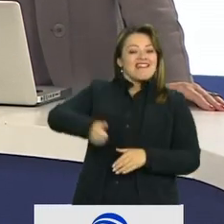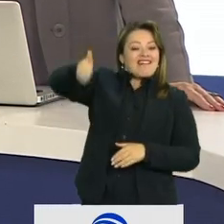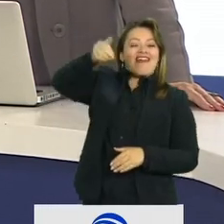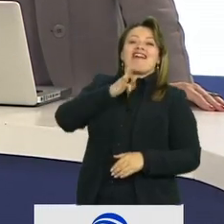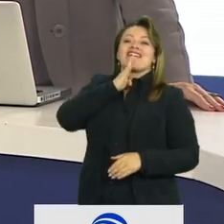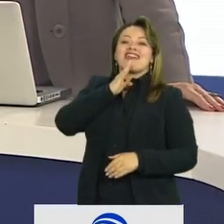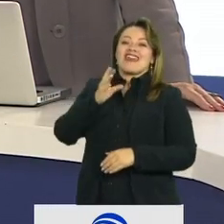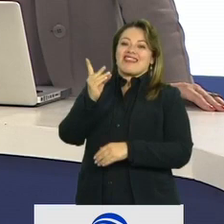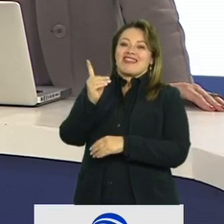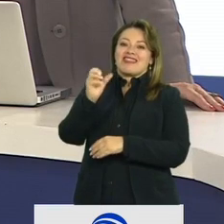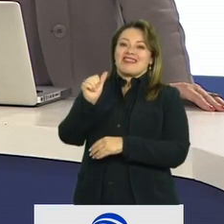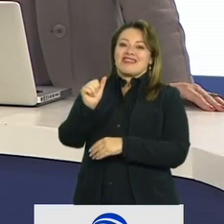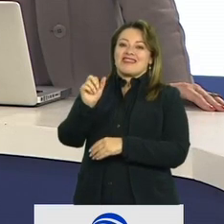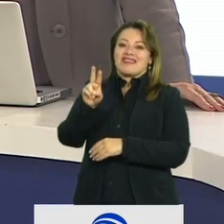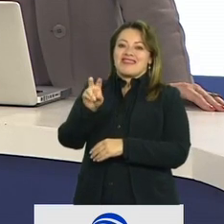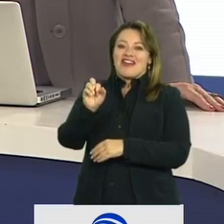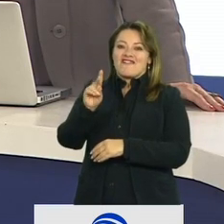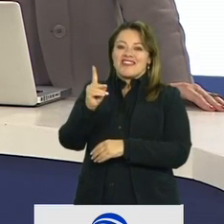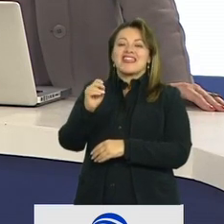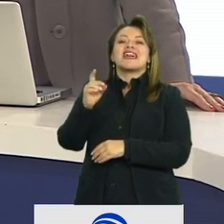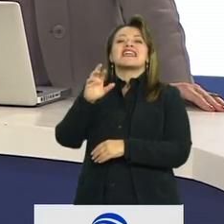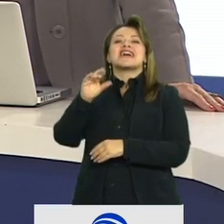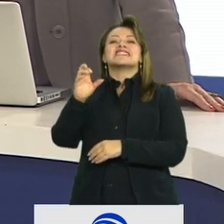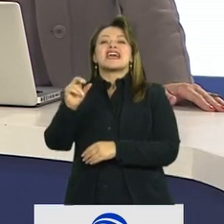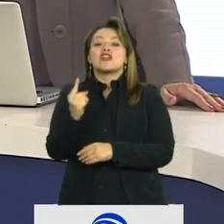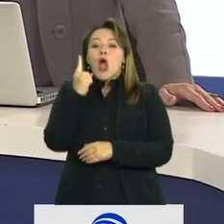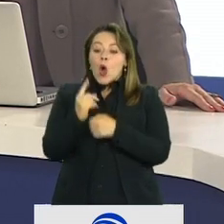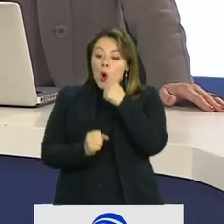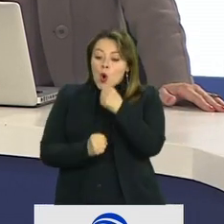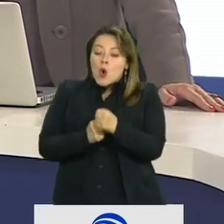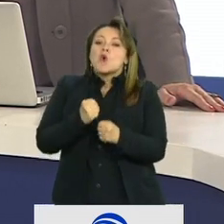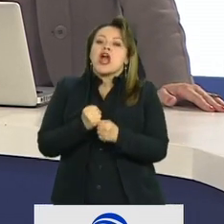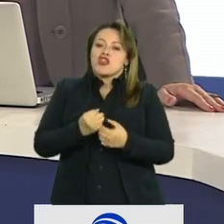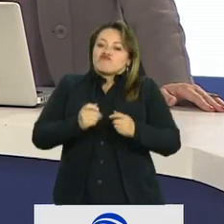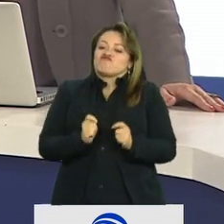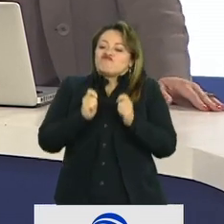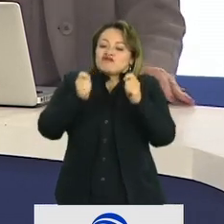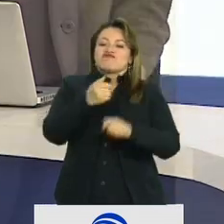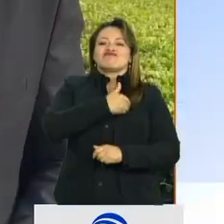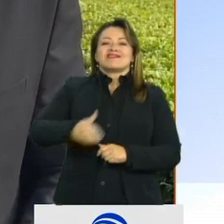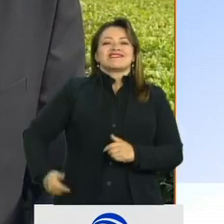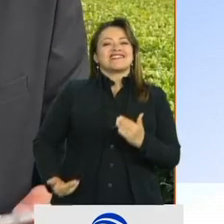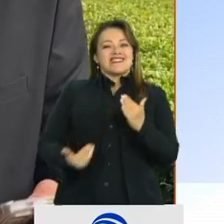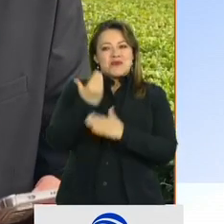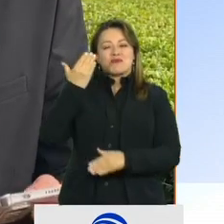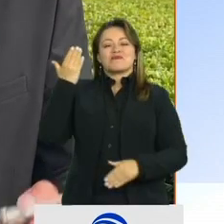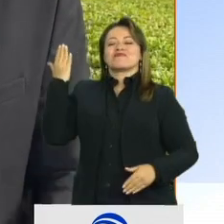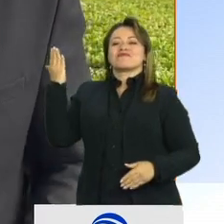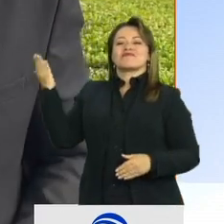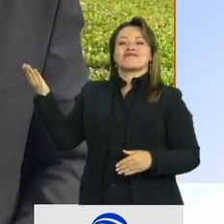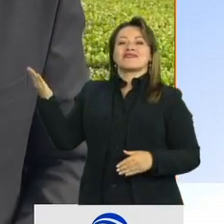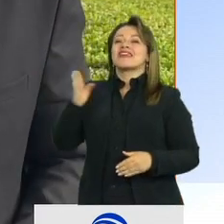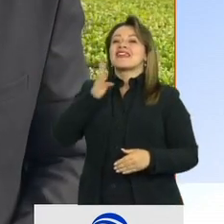elegido como el nuevo presidente de la Cámara de Representantes durante el primer año legislativo en el país. Pues saludamos a esta hora a